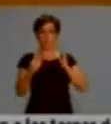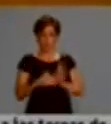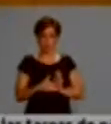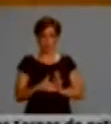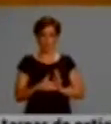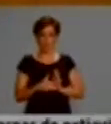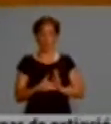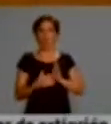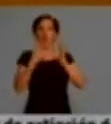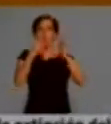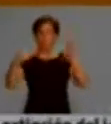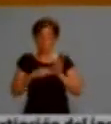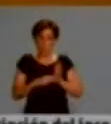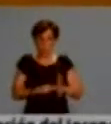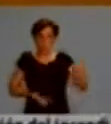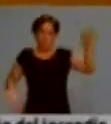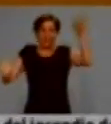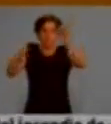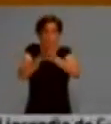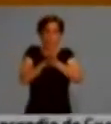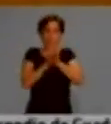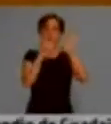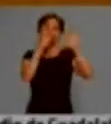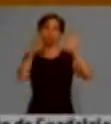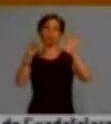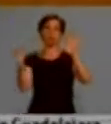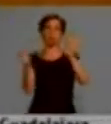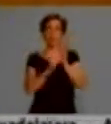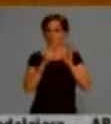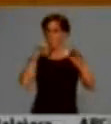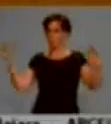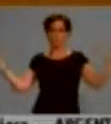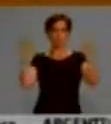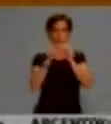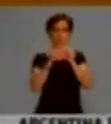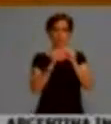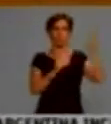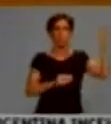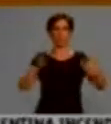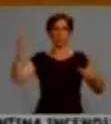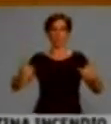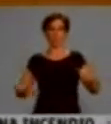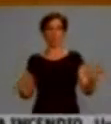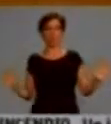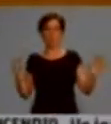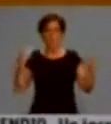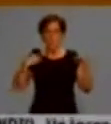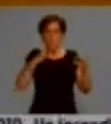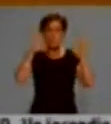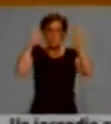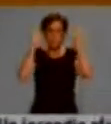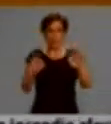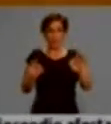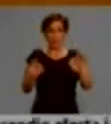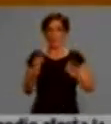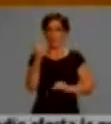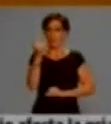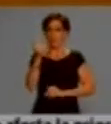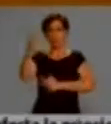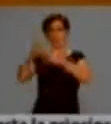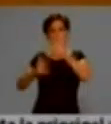17.000 más 8.000 igual a 80.000. El mismo día salieron de la contabilidad